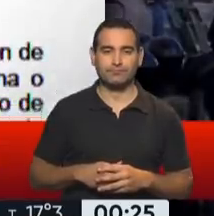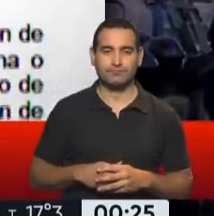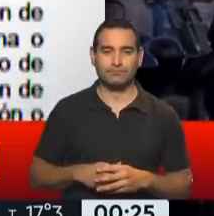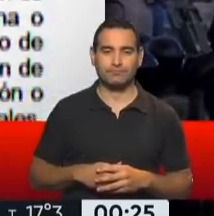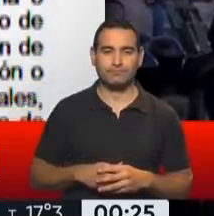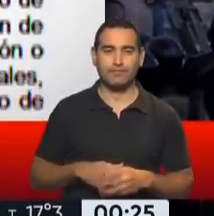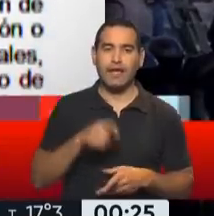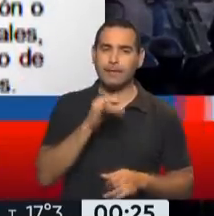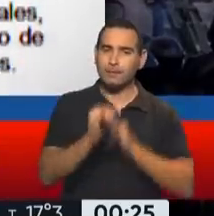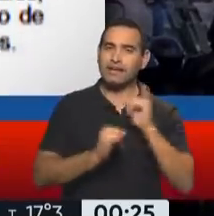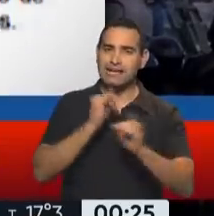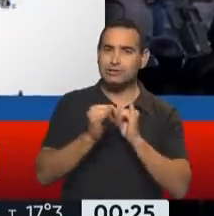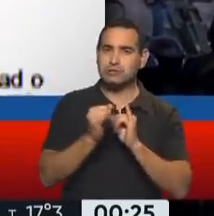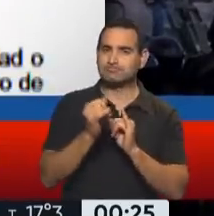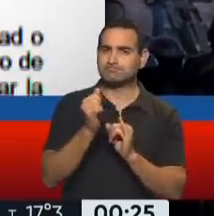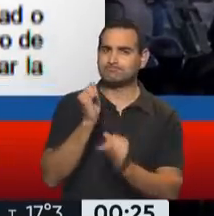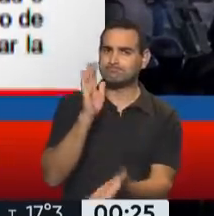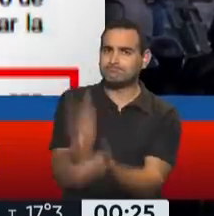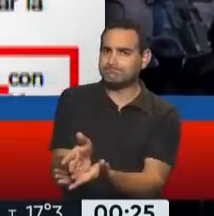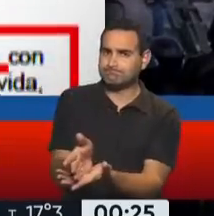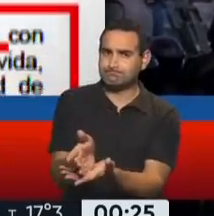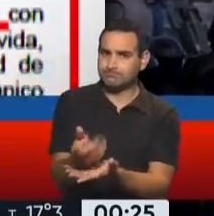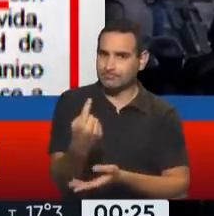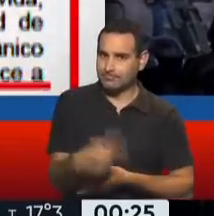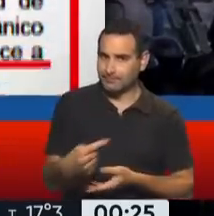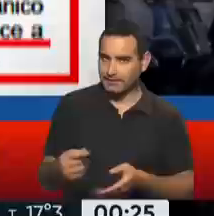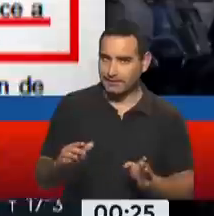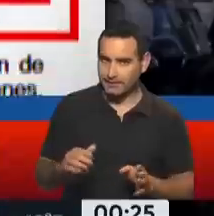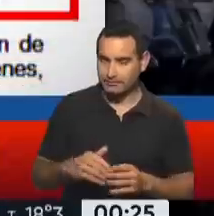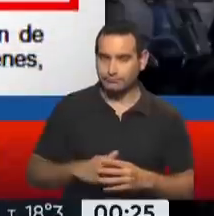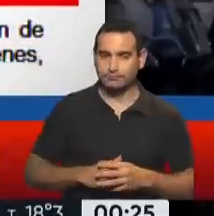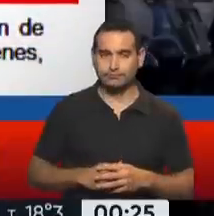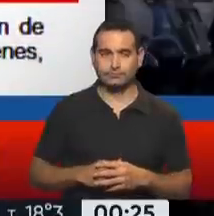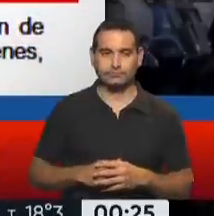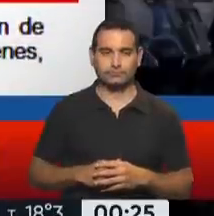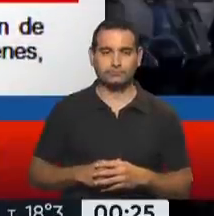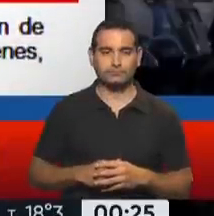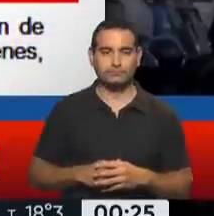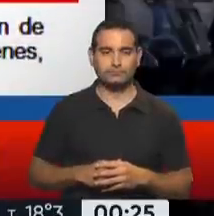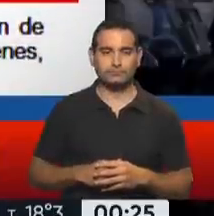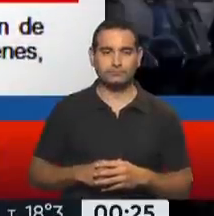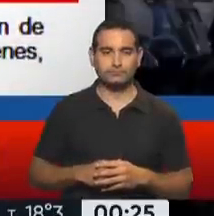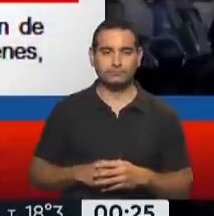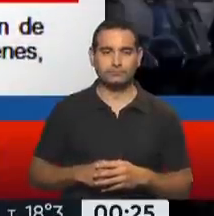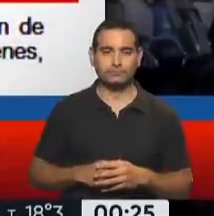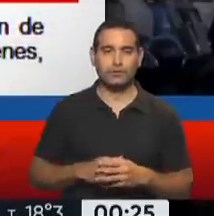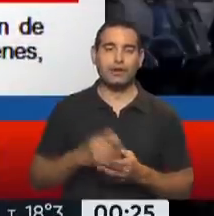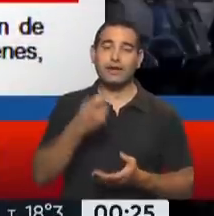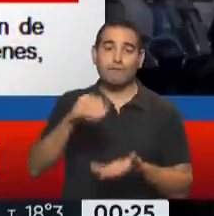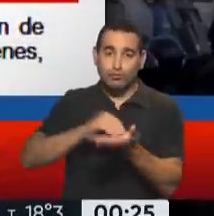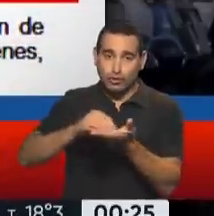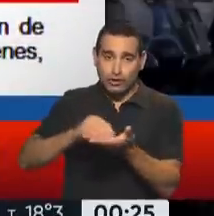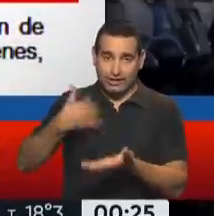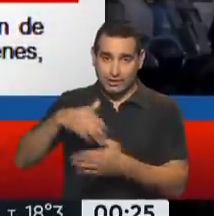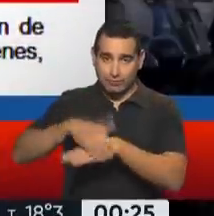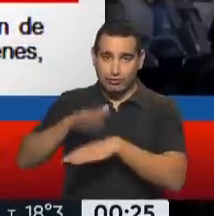se aclara cuál es la situación que podría tener concretamente un funcionario argentino